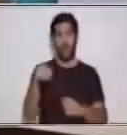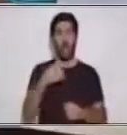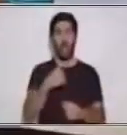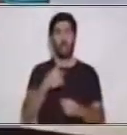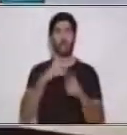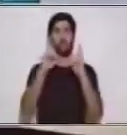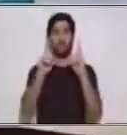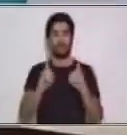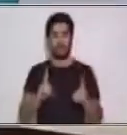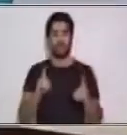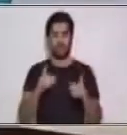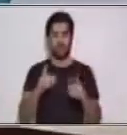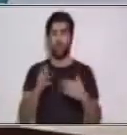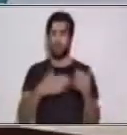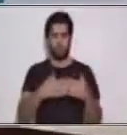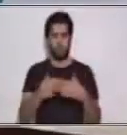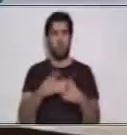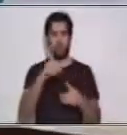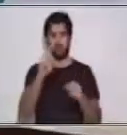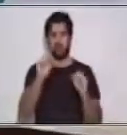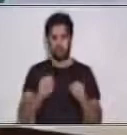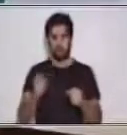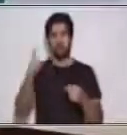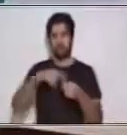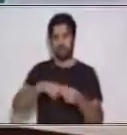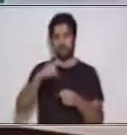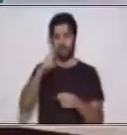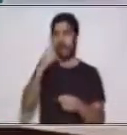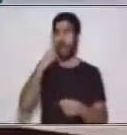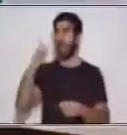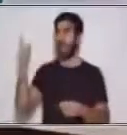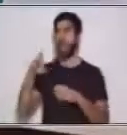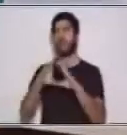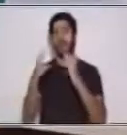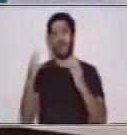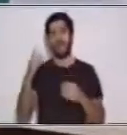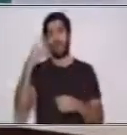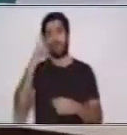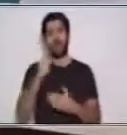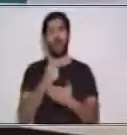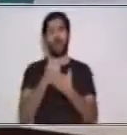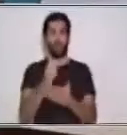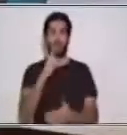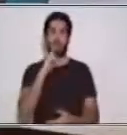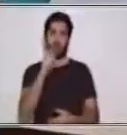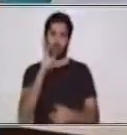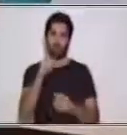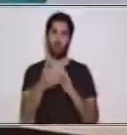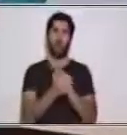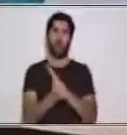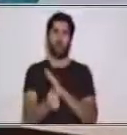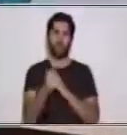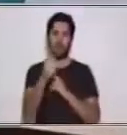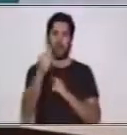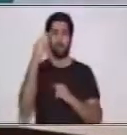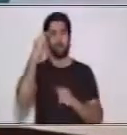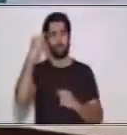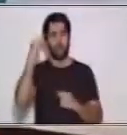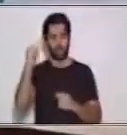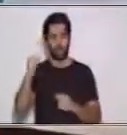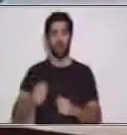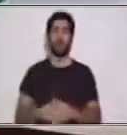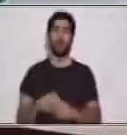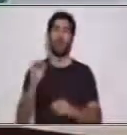con discapacidad, este tema les ayudará a ejercitar habilidades y destrezas como la atención, la memoria y